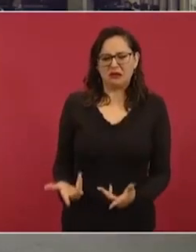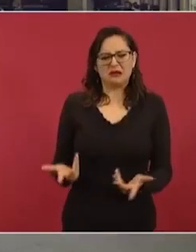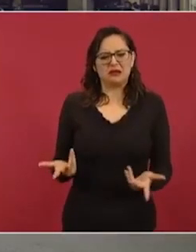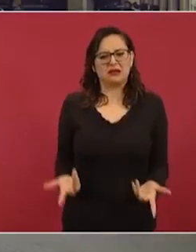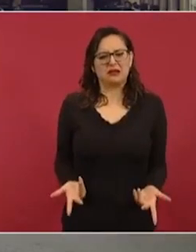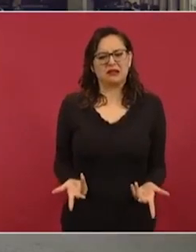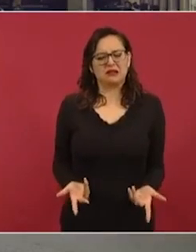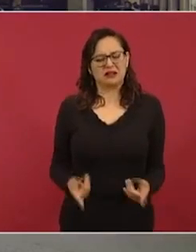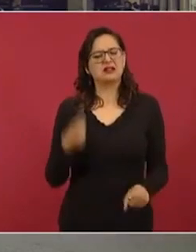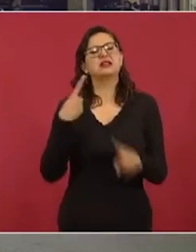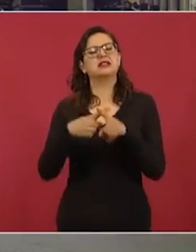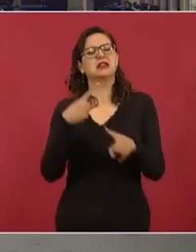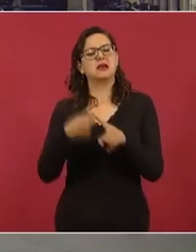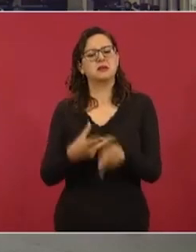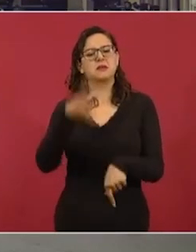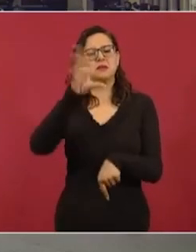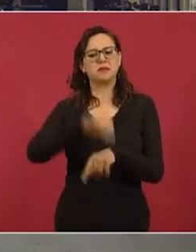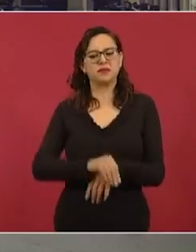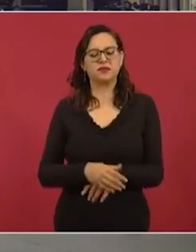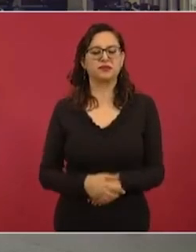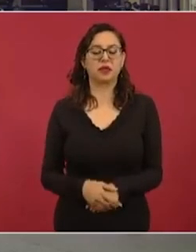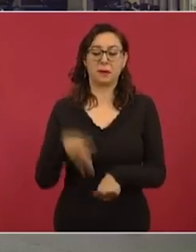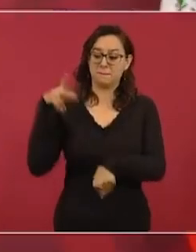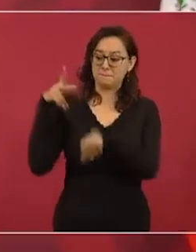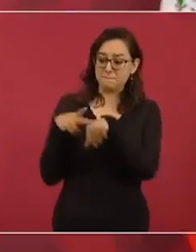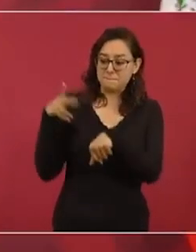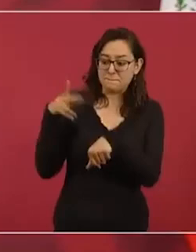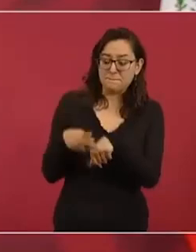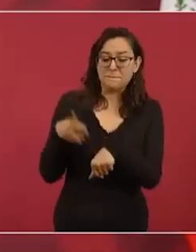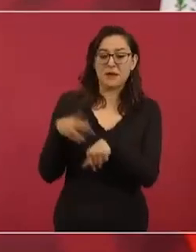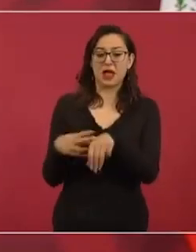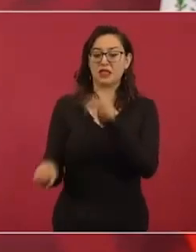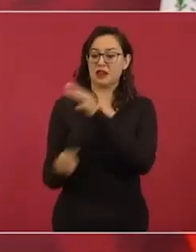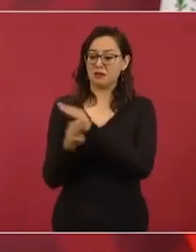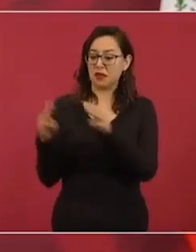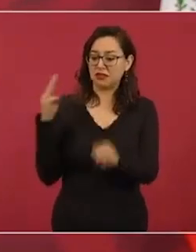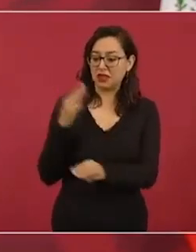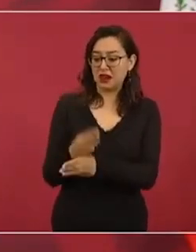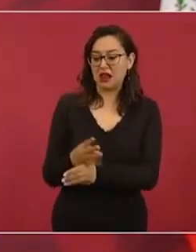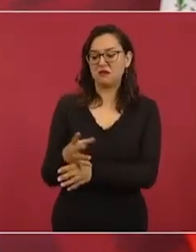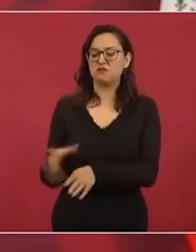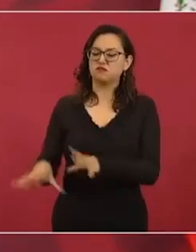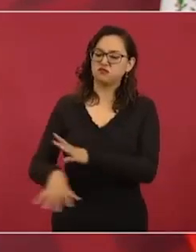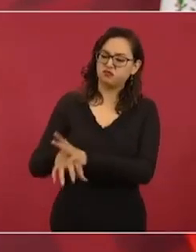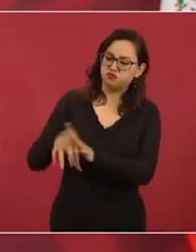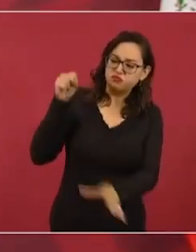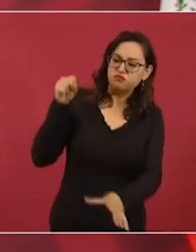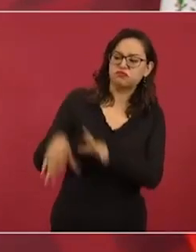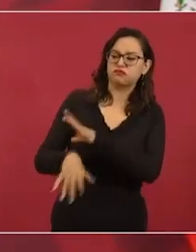En bancos de material. Se llevan la grava para las carreteras de Estados Unidos.